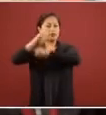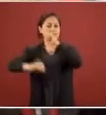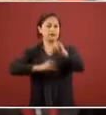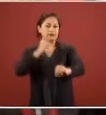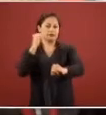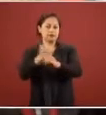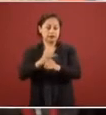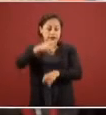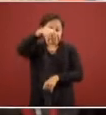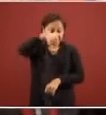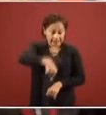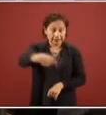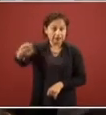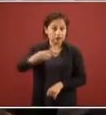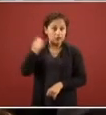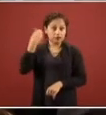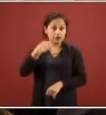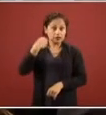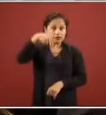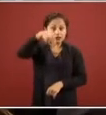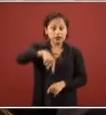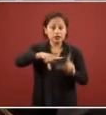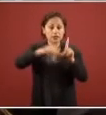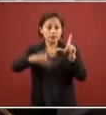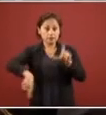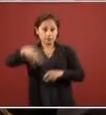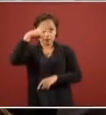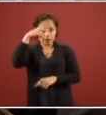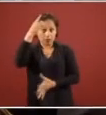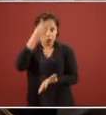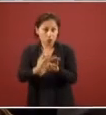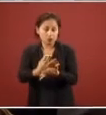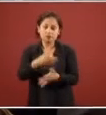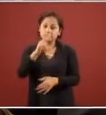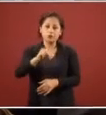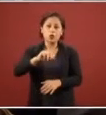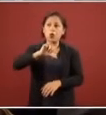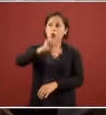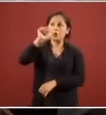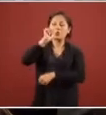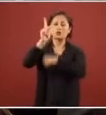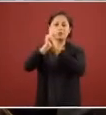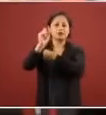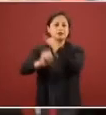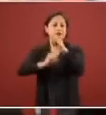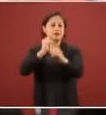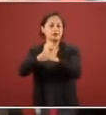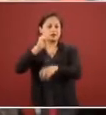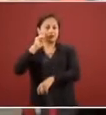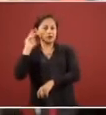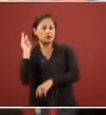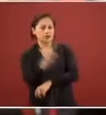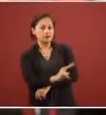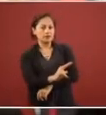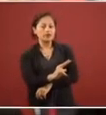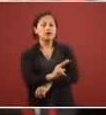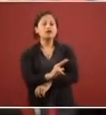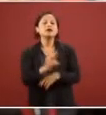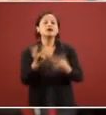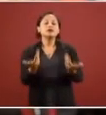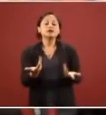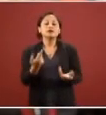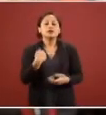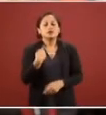son no es solo escuchados en nuestro país, a nivel internacional. La pregunta sería, ¿usted le mandaría algún mensaje, se expresaría algo al